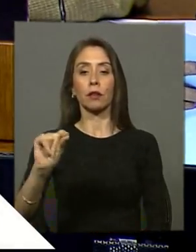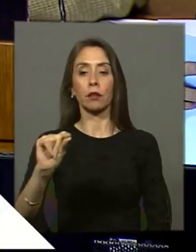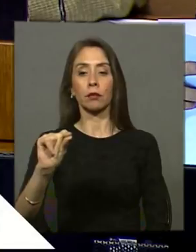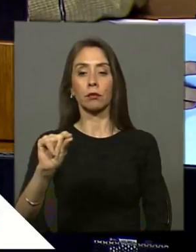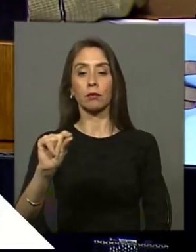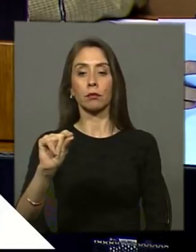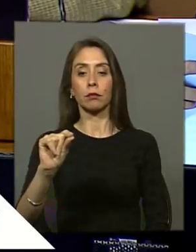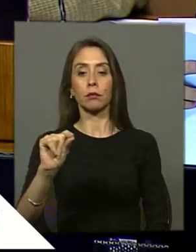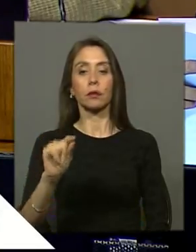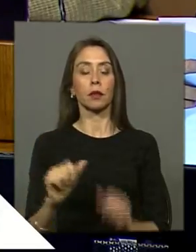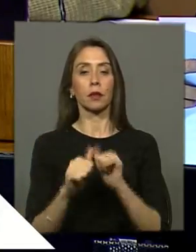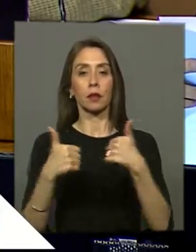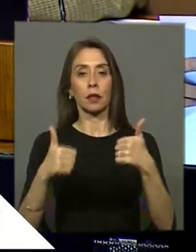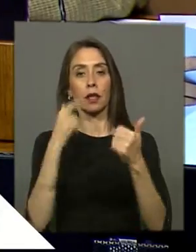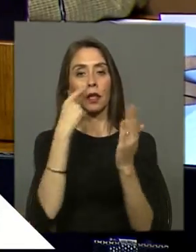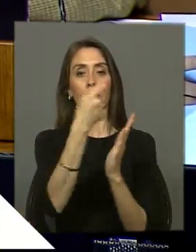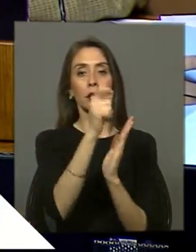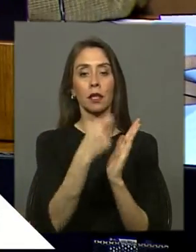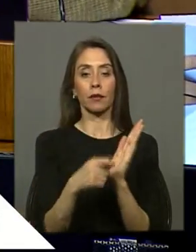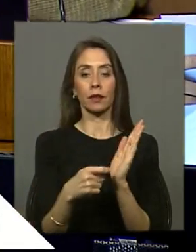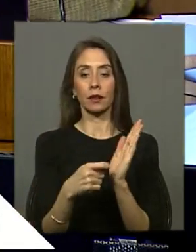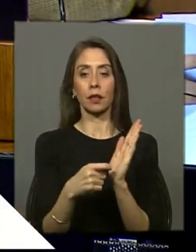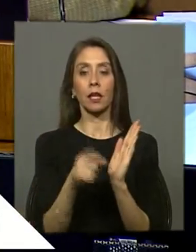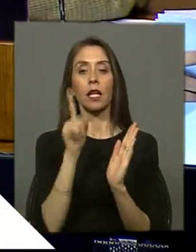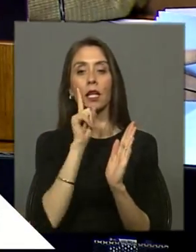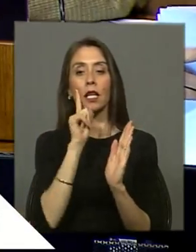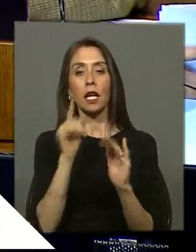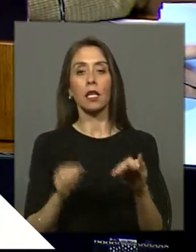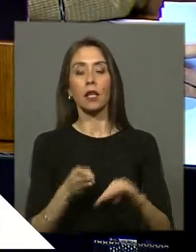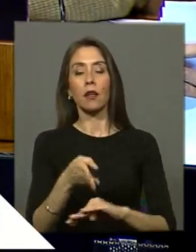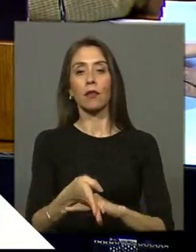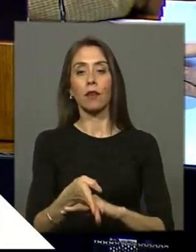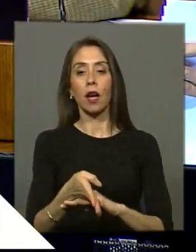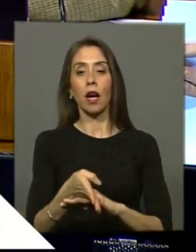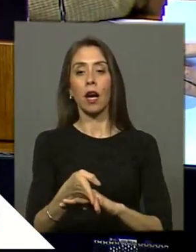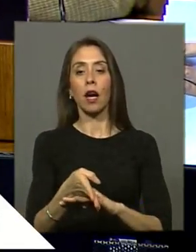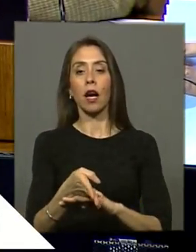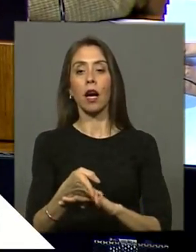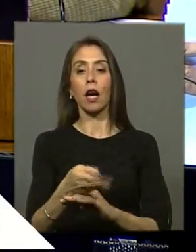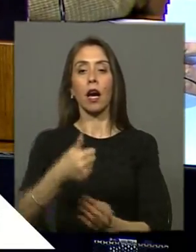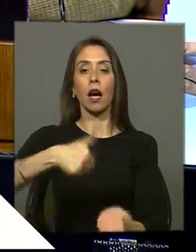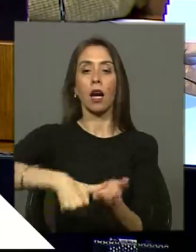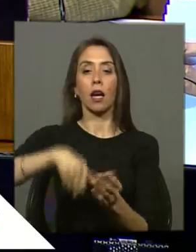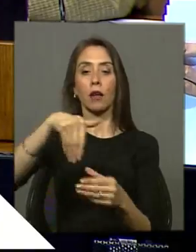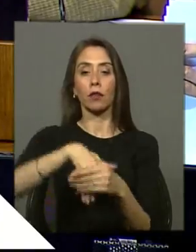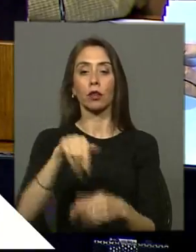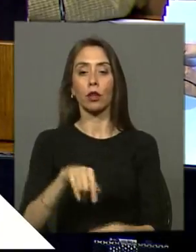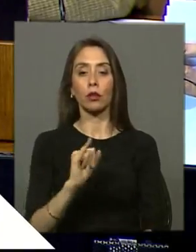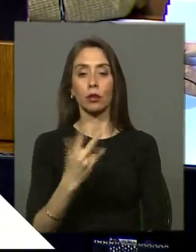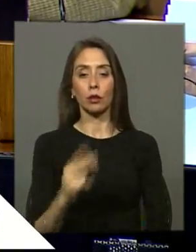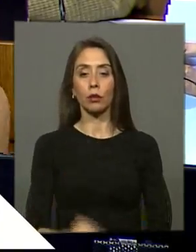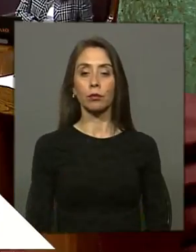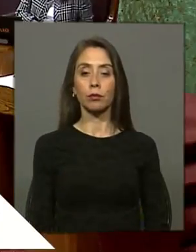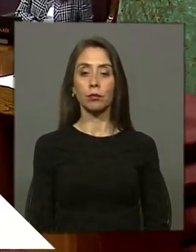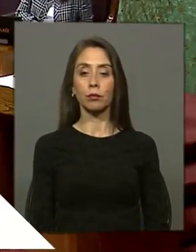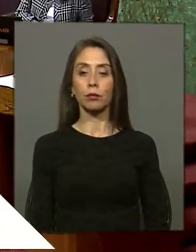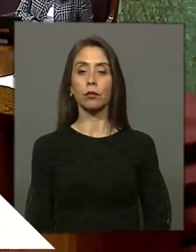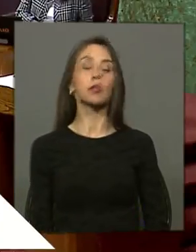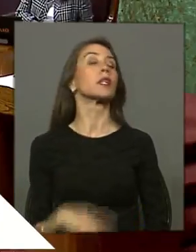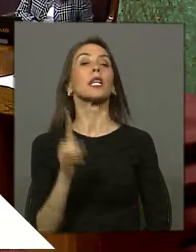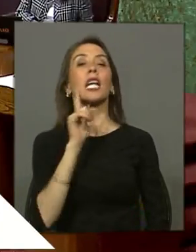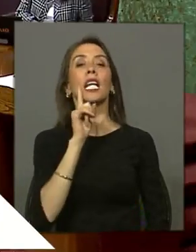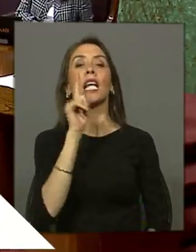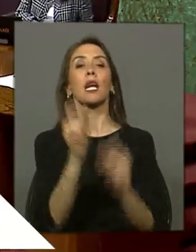cosa de que la mesa chequee efectivamente quienes van a concurrir o no a la votación en la sesión del día de hoy presidente quienes son